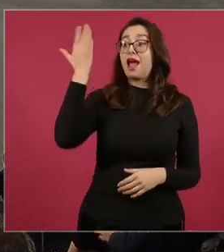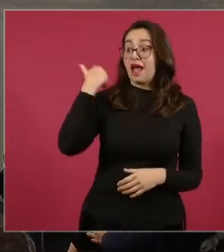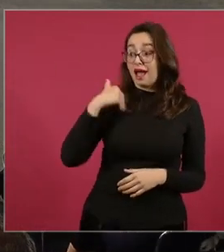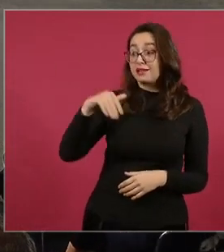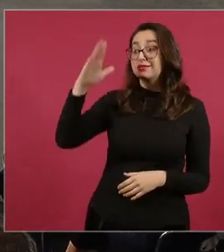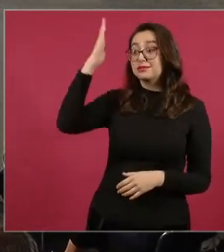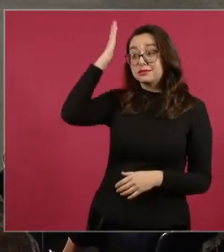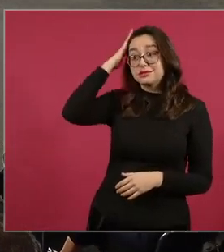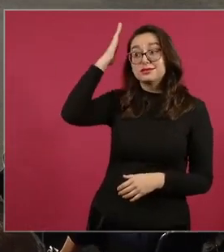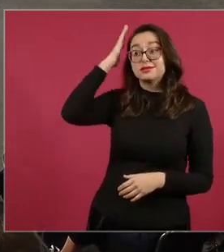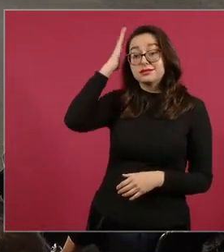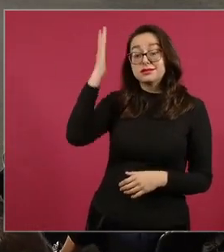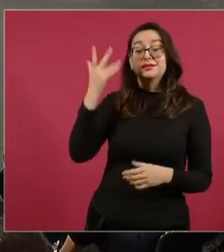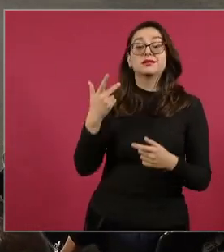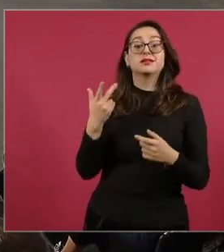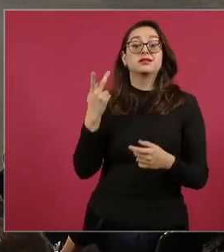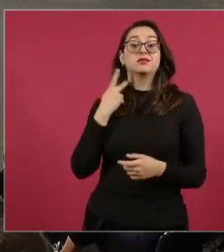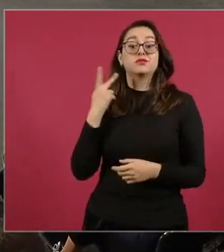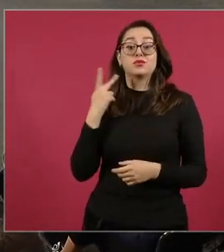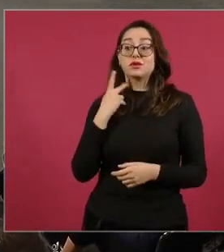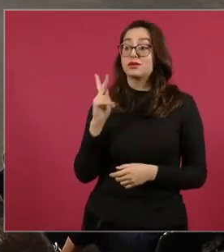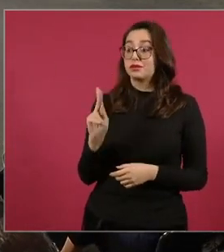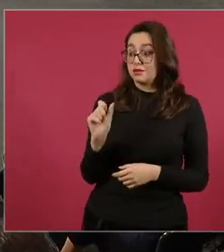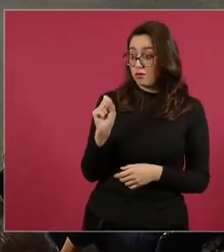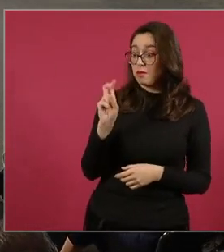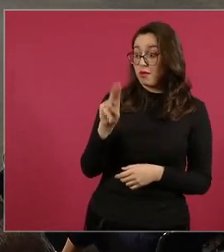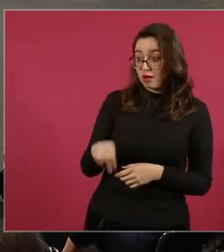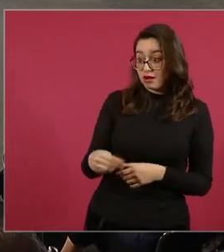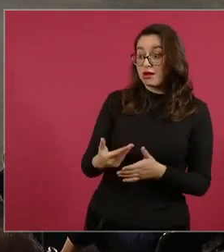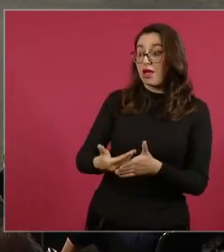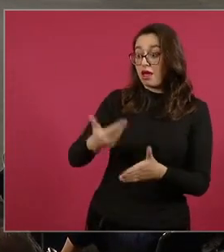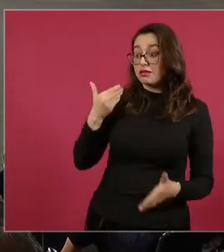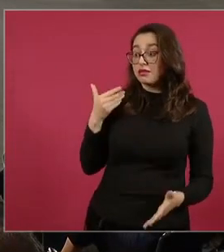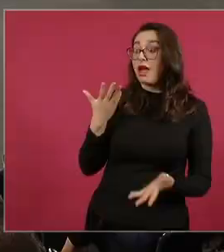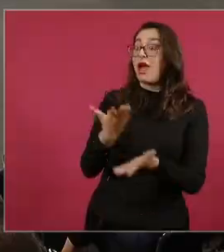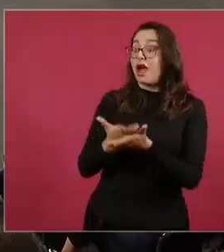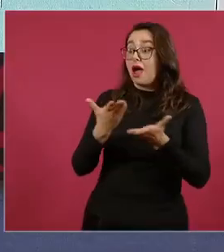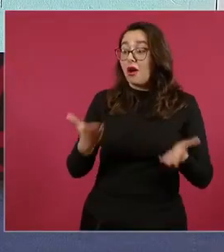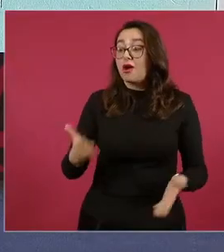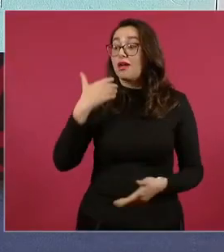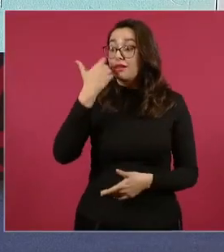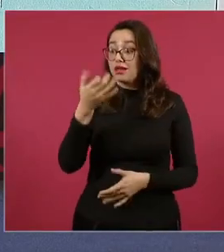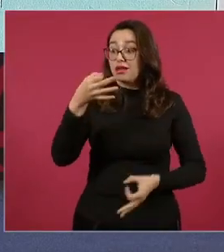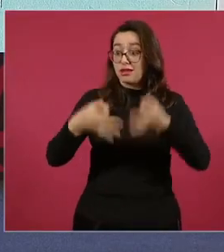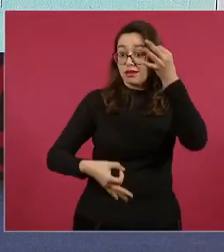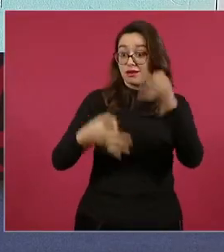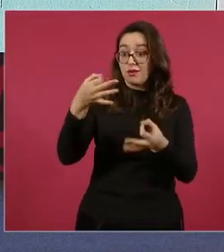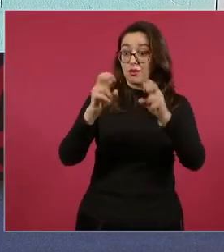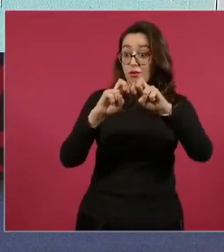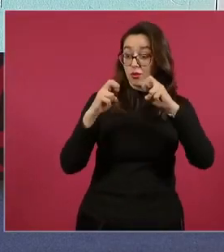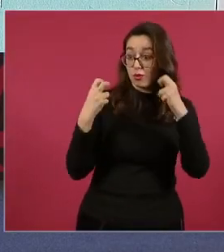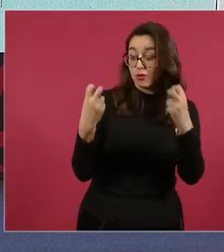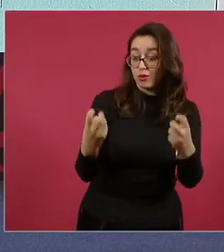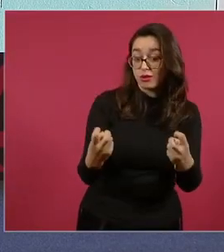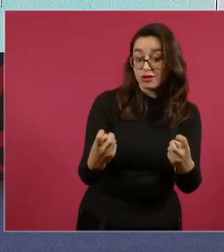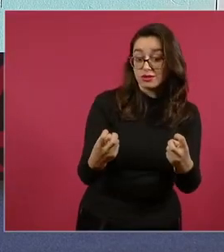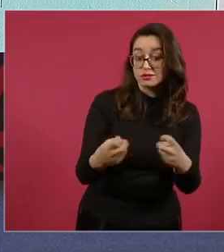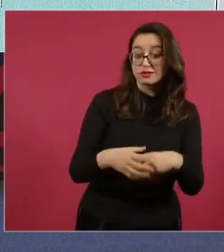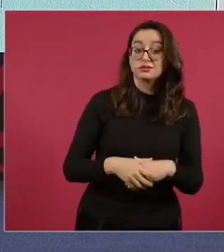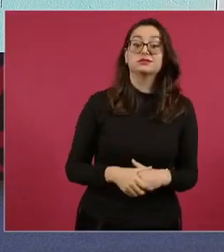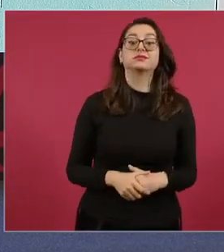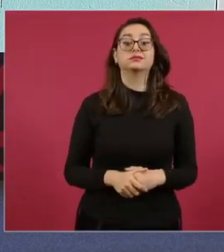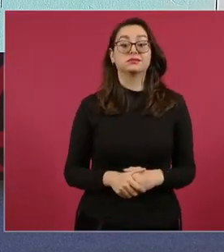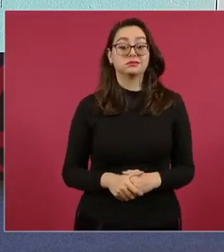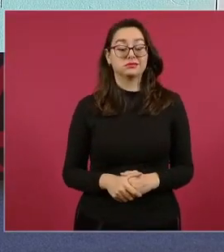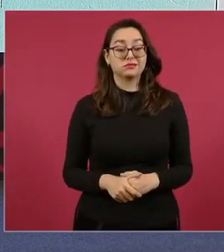Coahuila? ¿O fue? Fue. ¿Y querían que quedara él? No, que lo ratificaran. Que